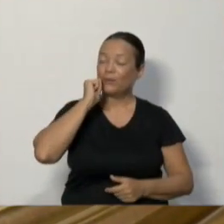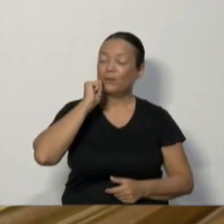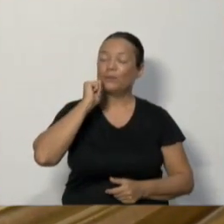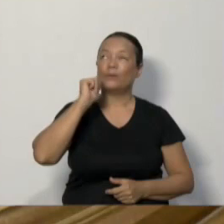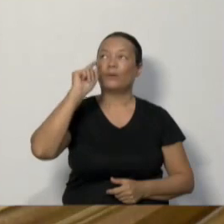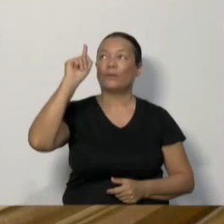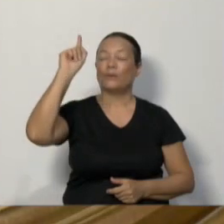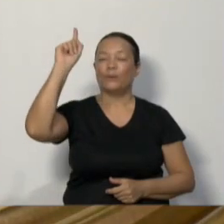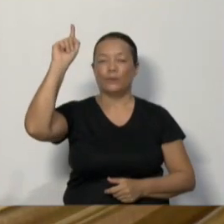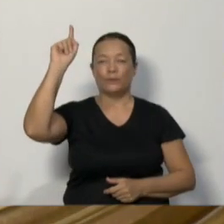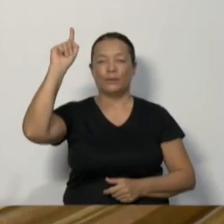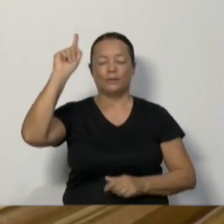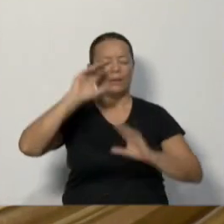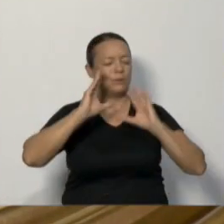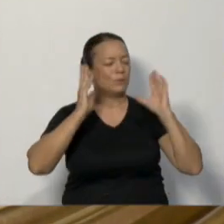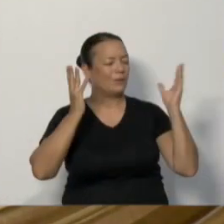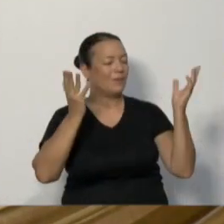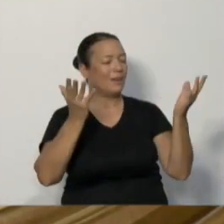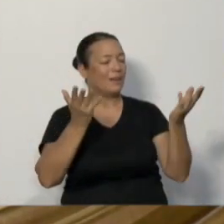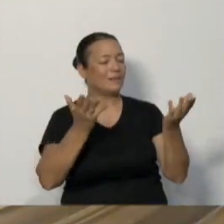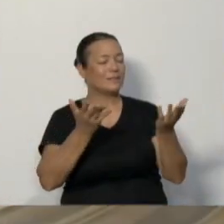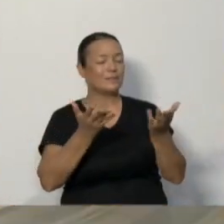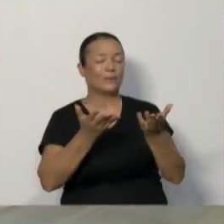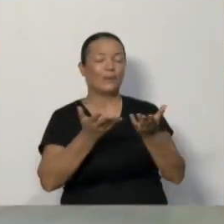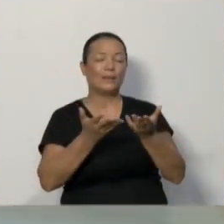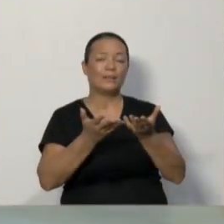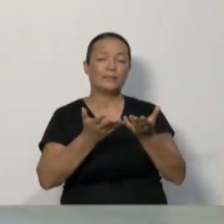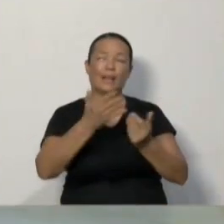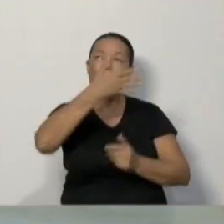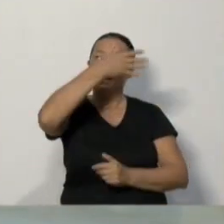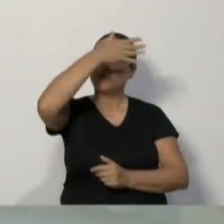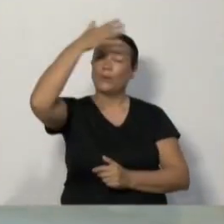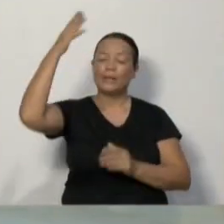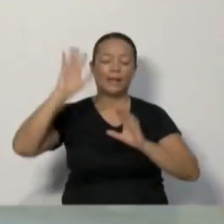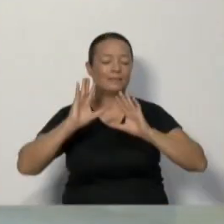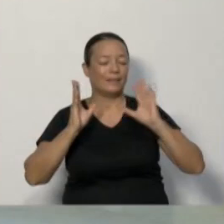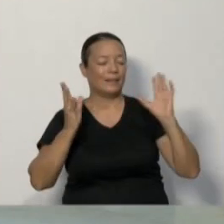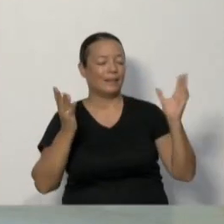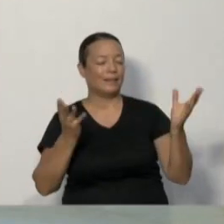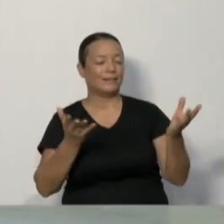Dios del universo, el cielo.